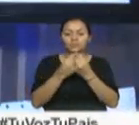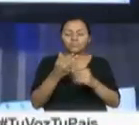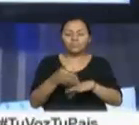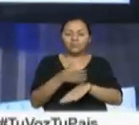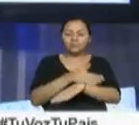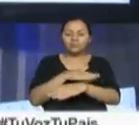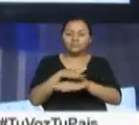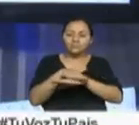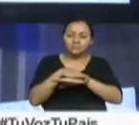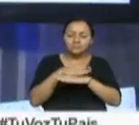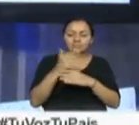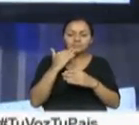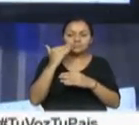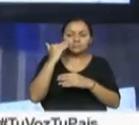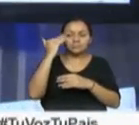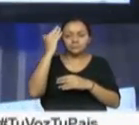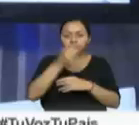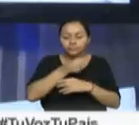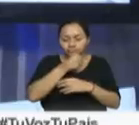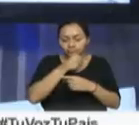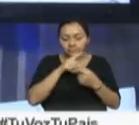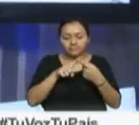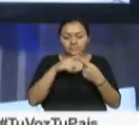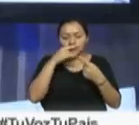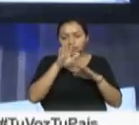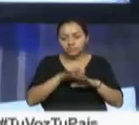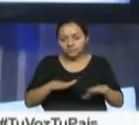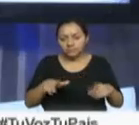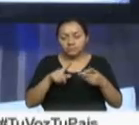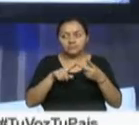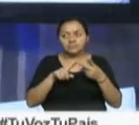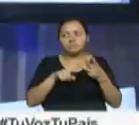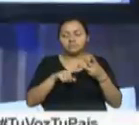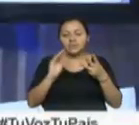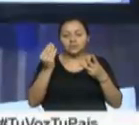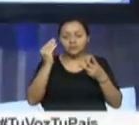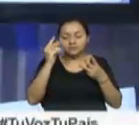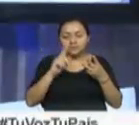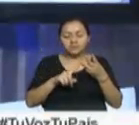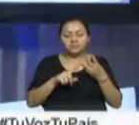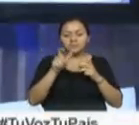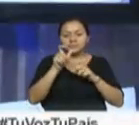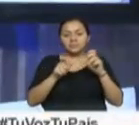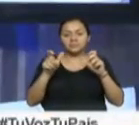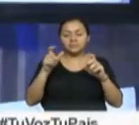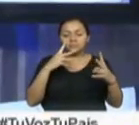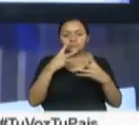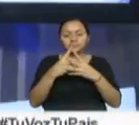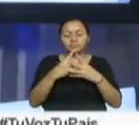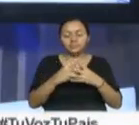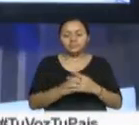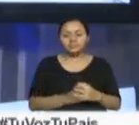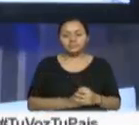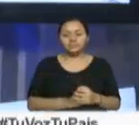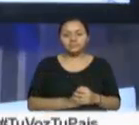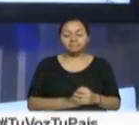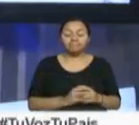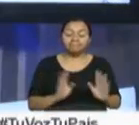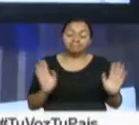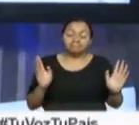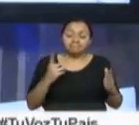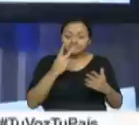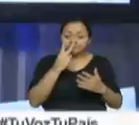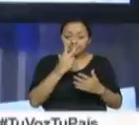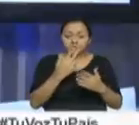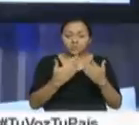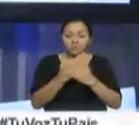vulnerables como las personas adultas mayores, niñas, niños, adolescentes y las personas privadas de libertad. Sin duda, la nueva